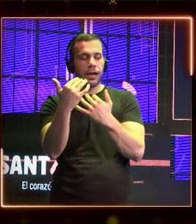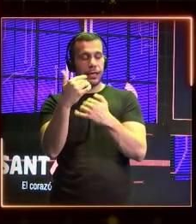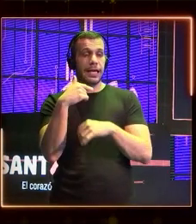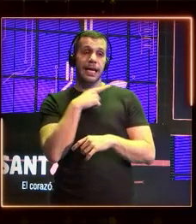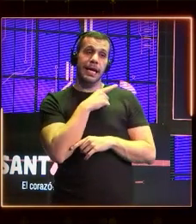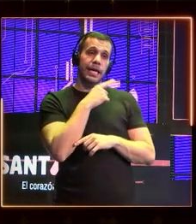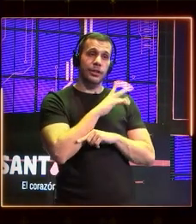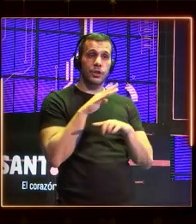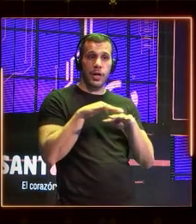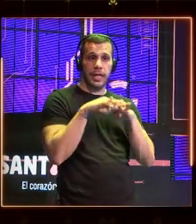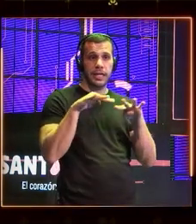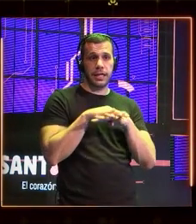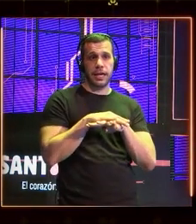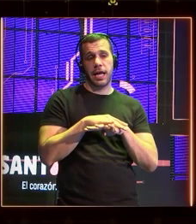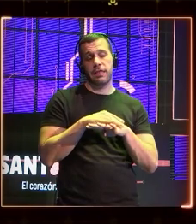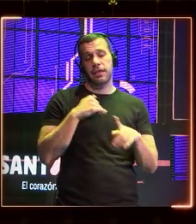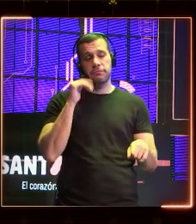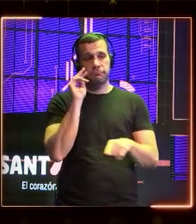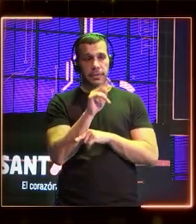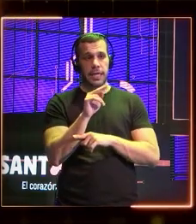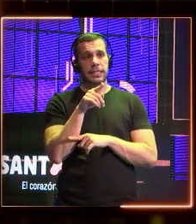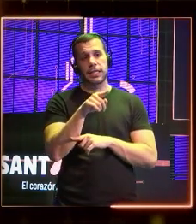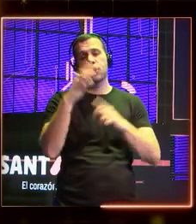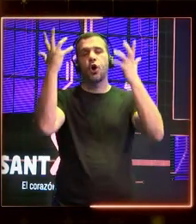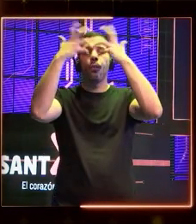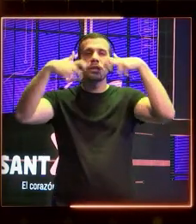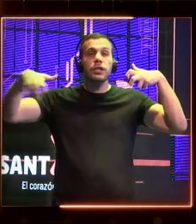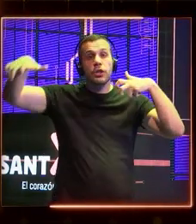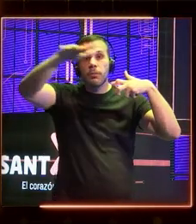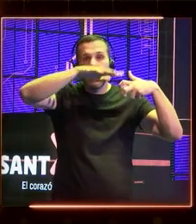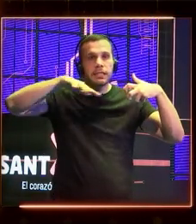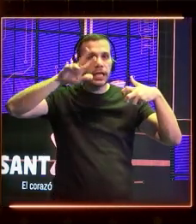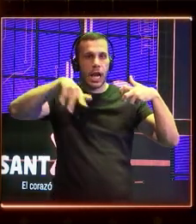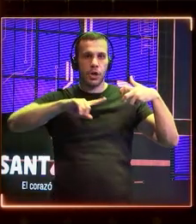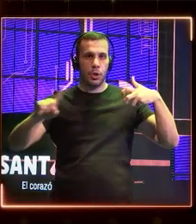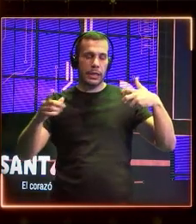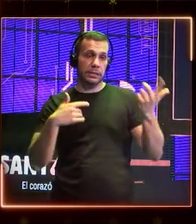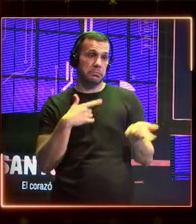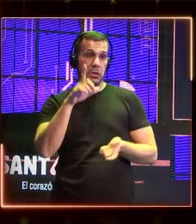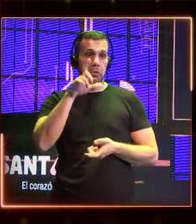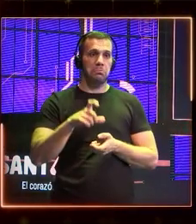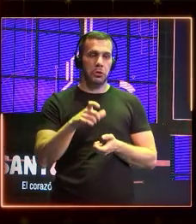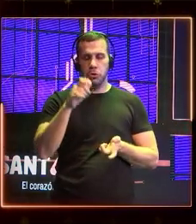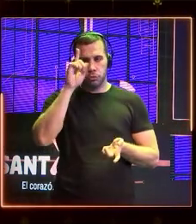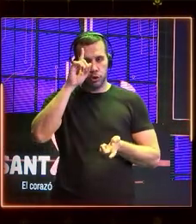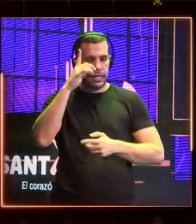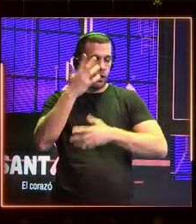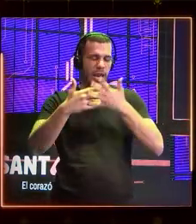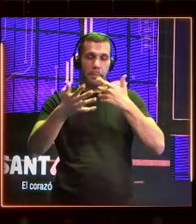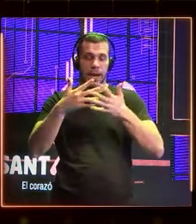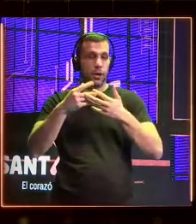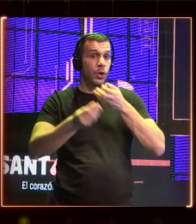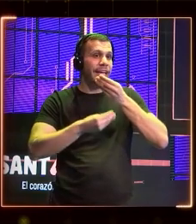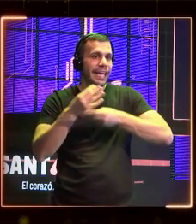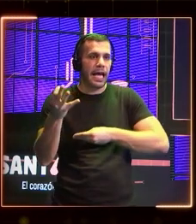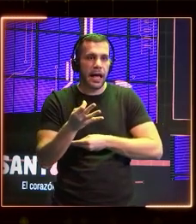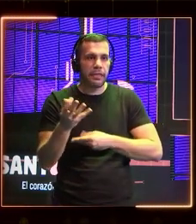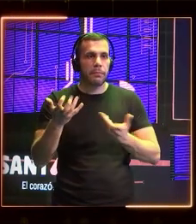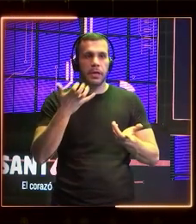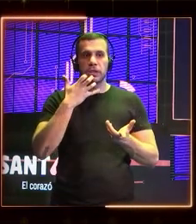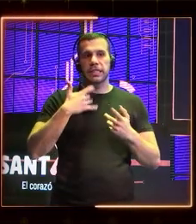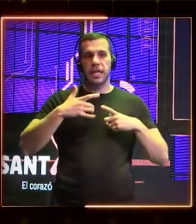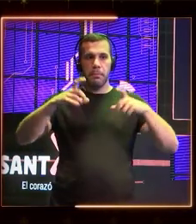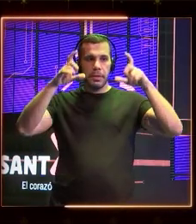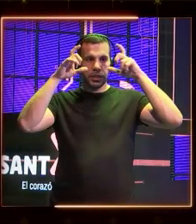redes no es computación espacial el tío es muy gracioso no sé que hace con las manos Porque si habéis probado las Vision